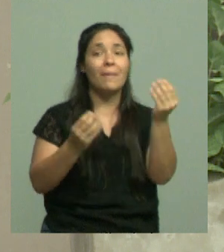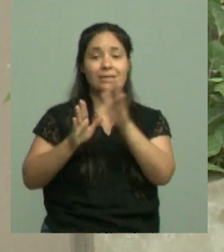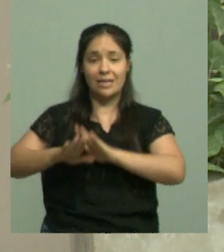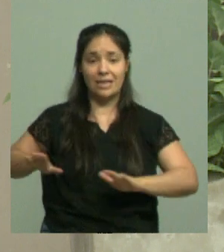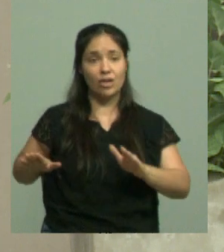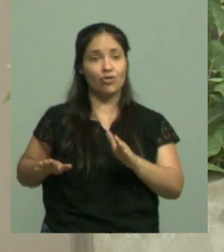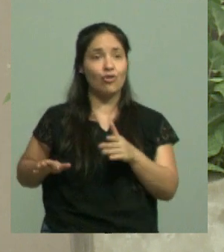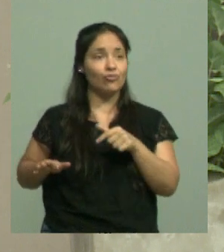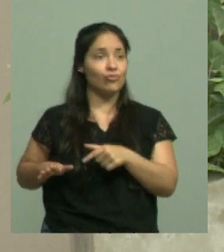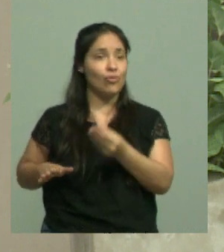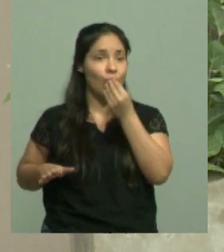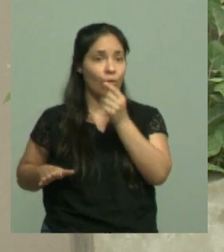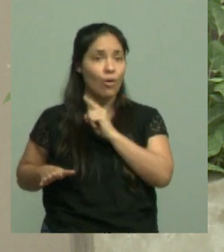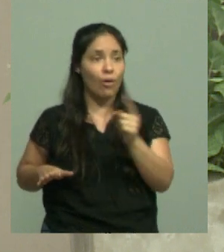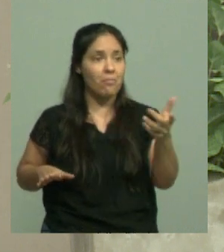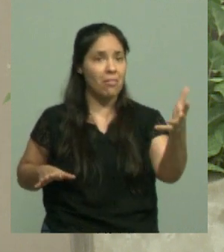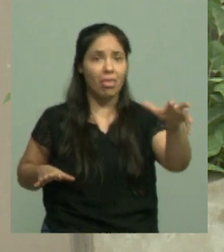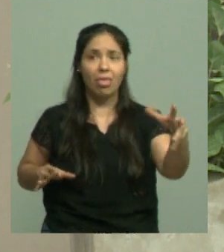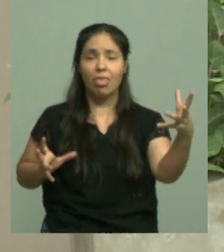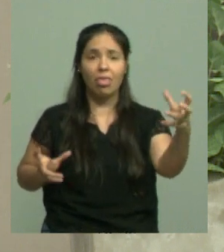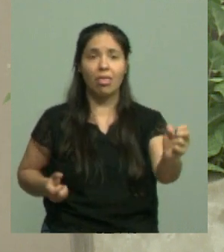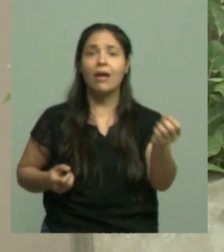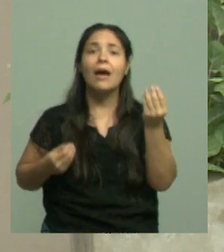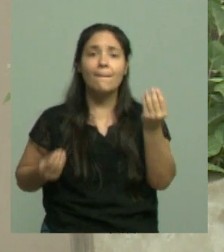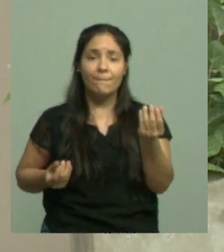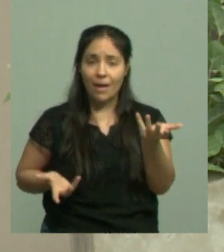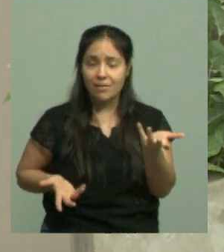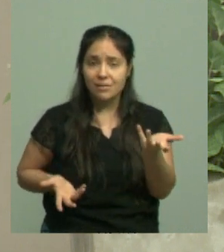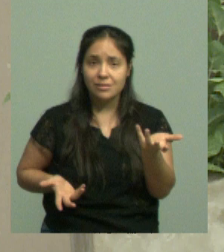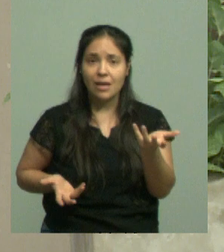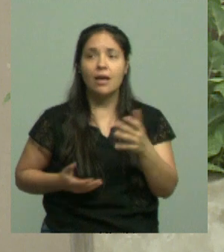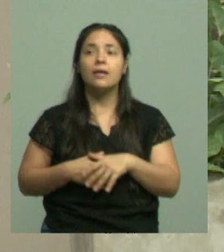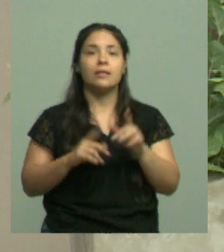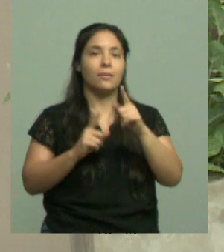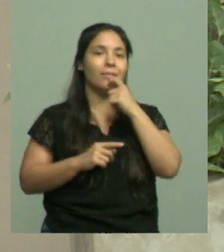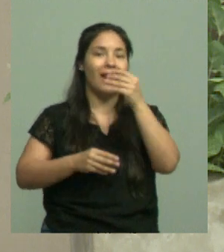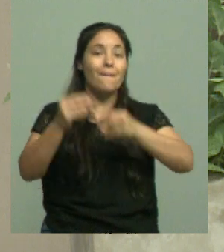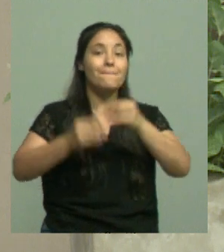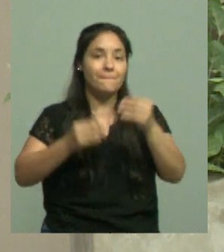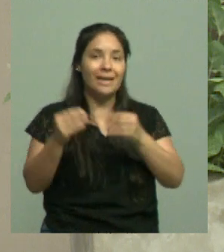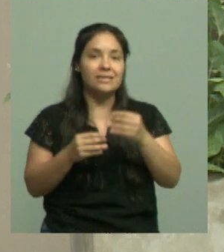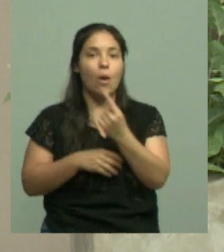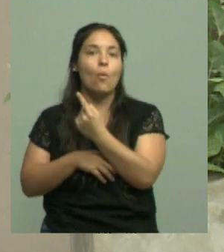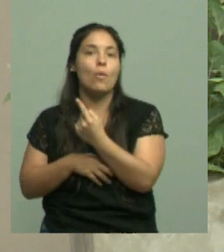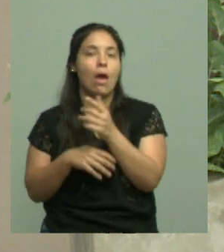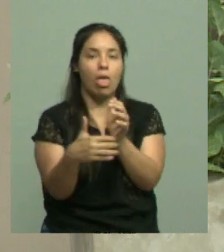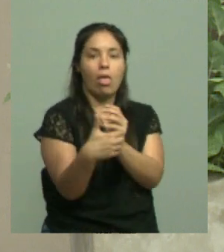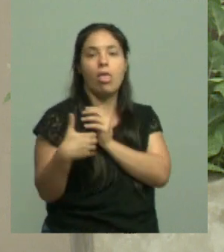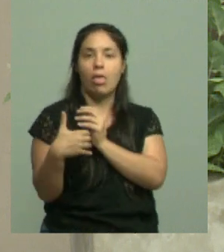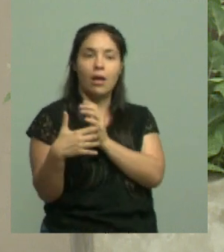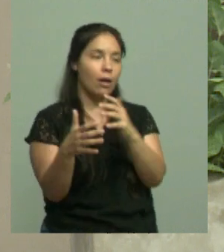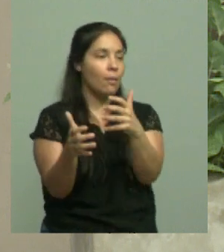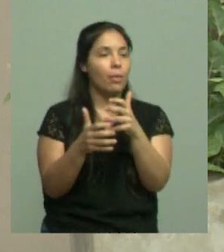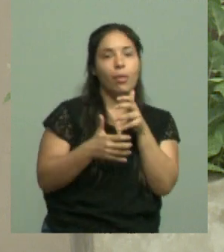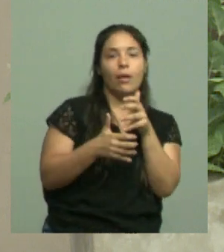comida con la subida de precios que está. Y lo que pasa es que también estas empresas monopolizadas en sectores donde